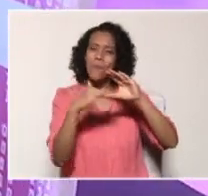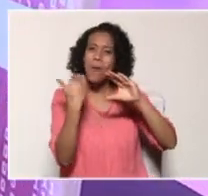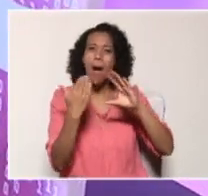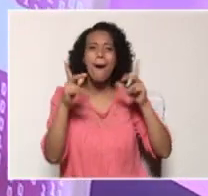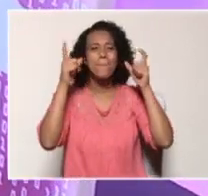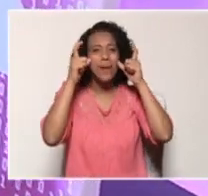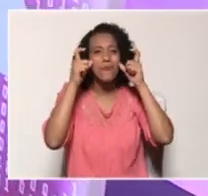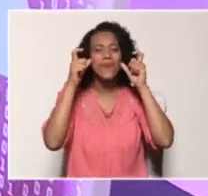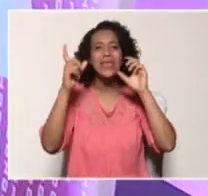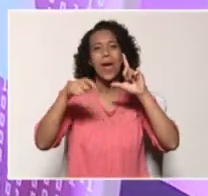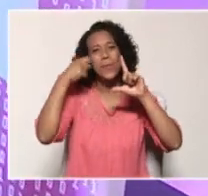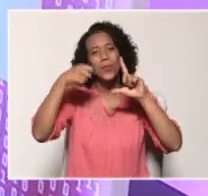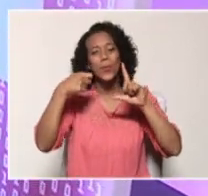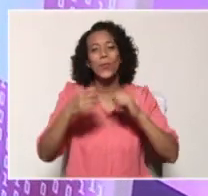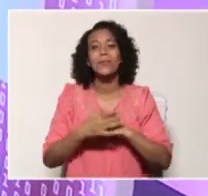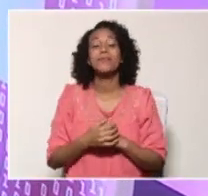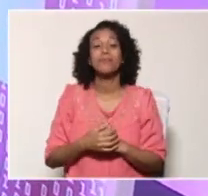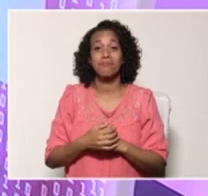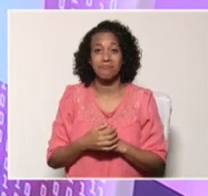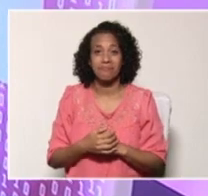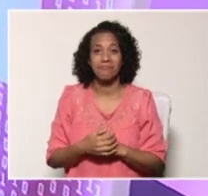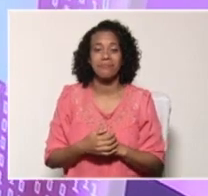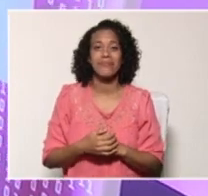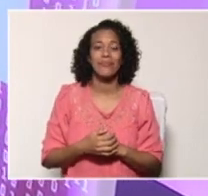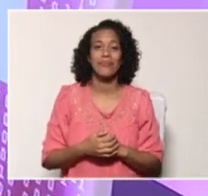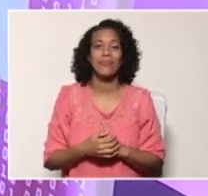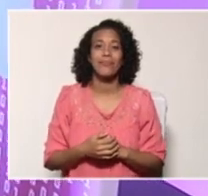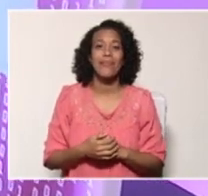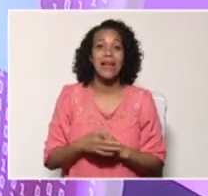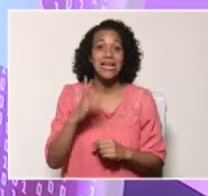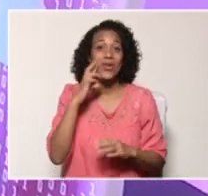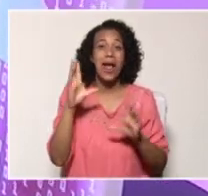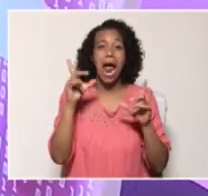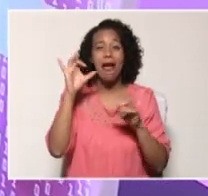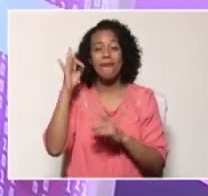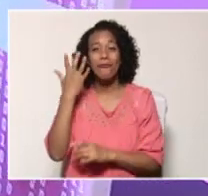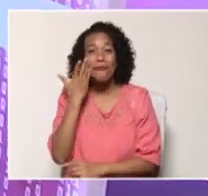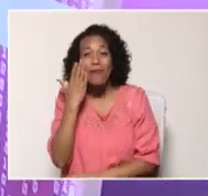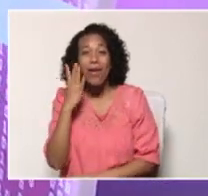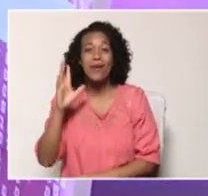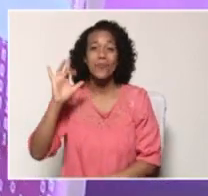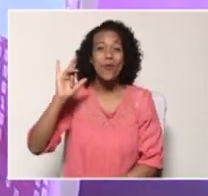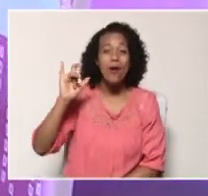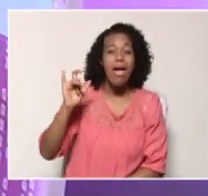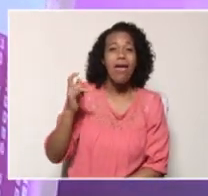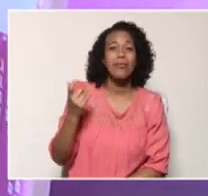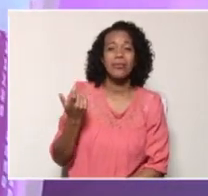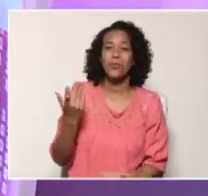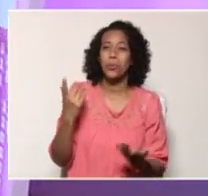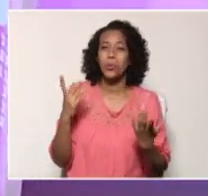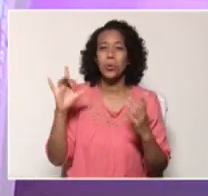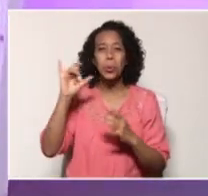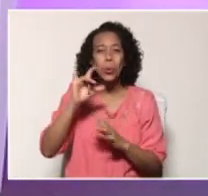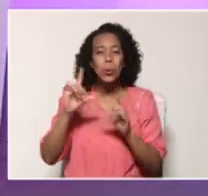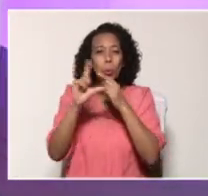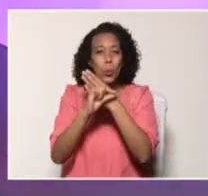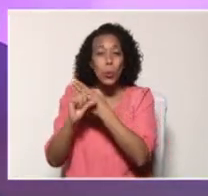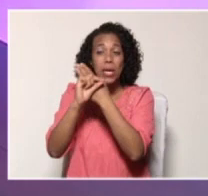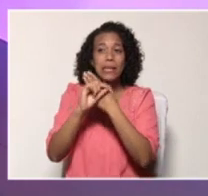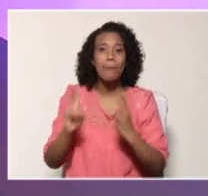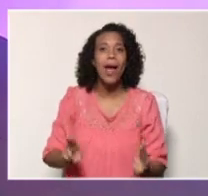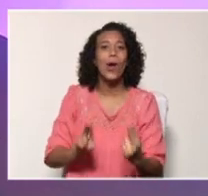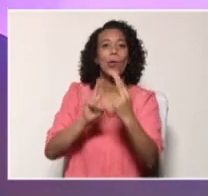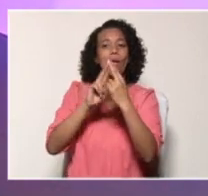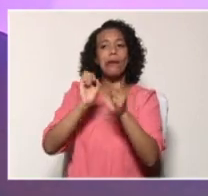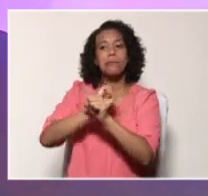su programa a través de la plataforma digital 2.0 y esas redes sociales tan necesarias para que nos encontremos en tiempos de